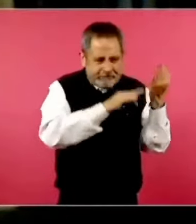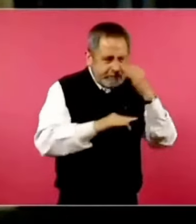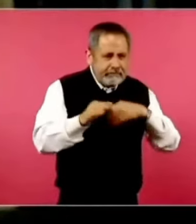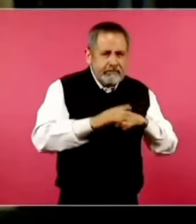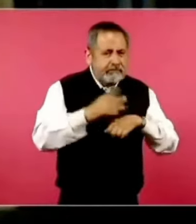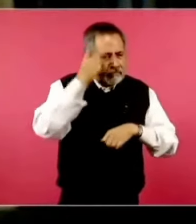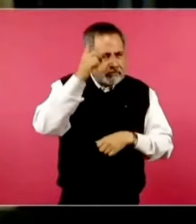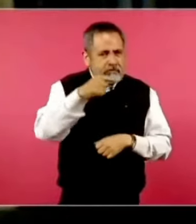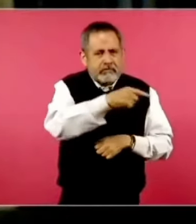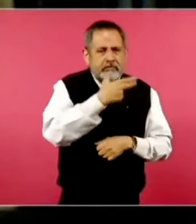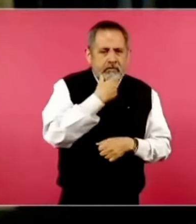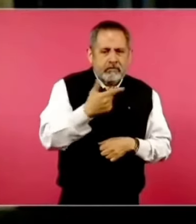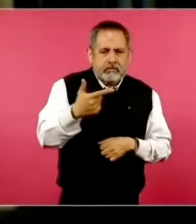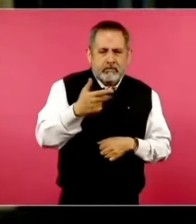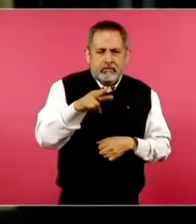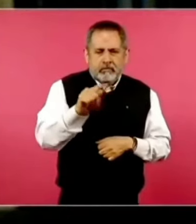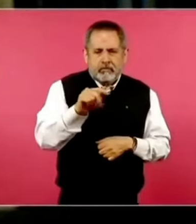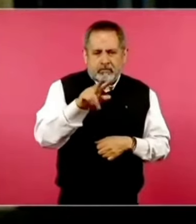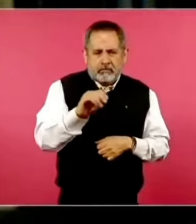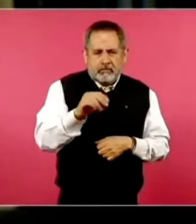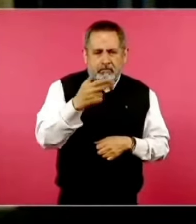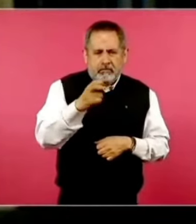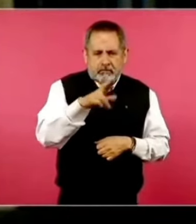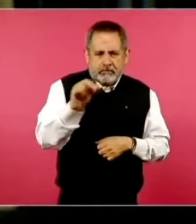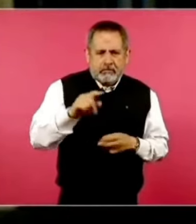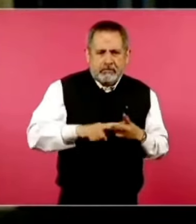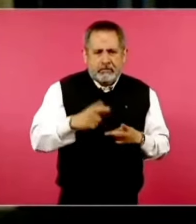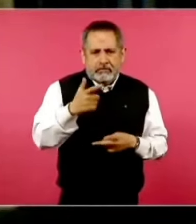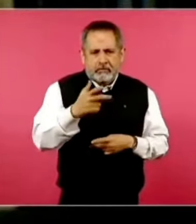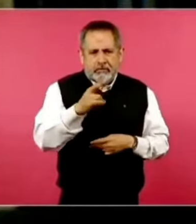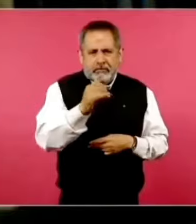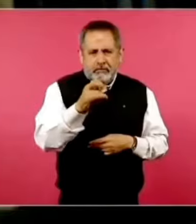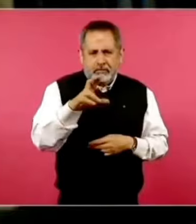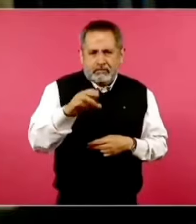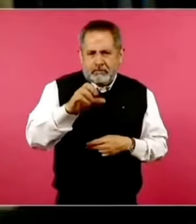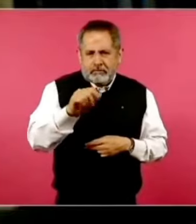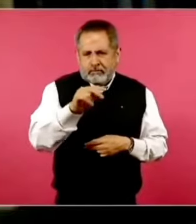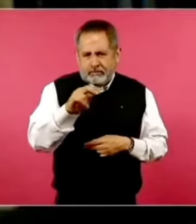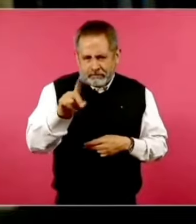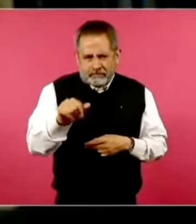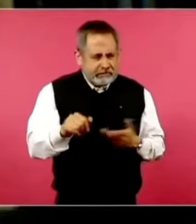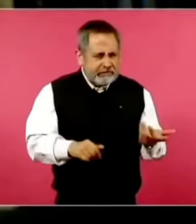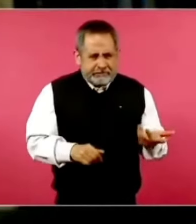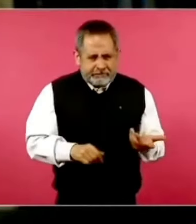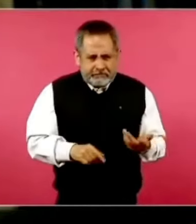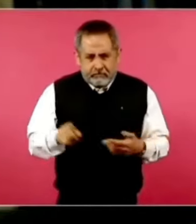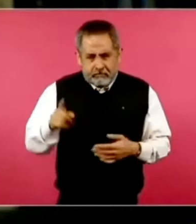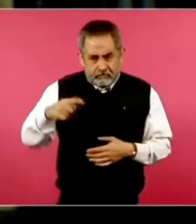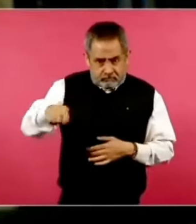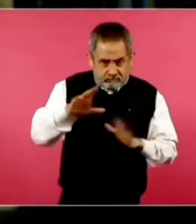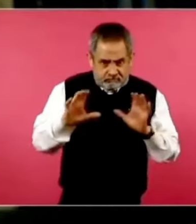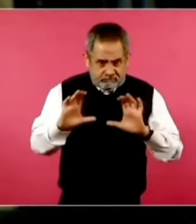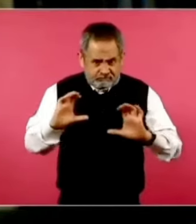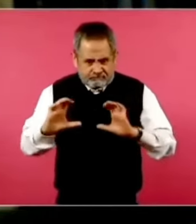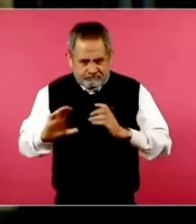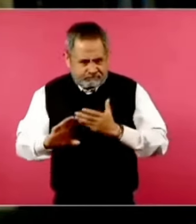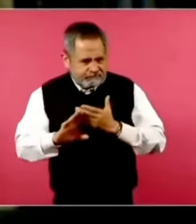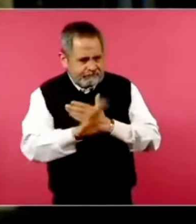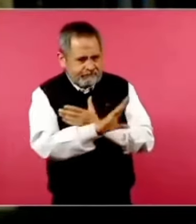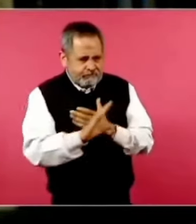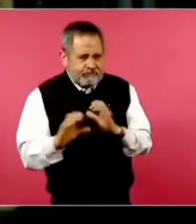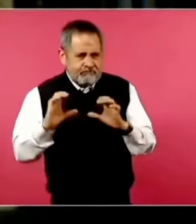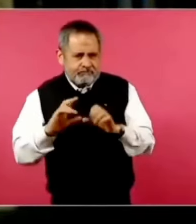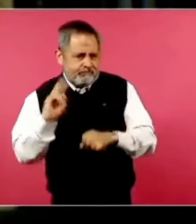Gustavo Herrera y Guillermo castañer haya alguna previsión alguna que